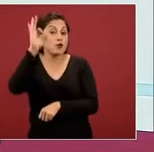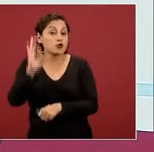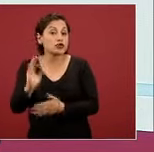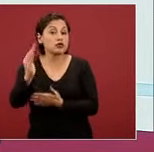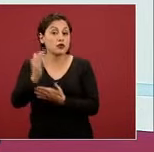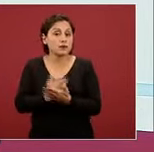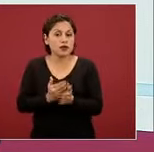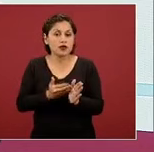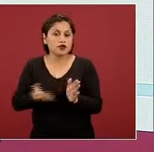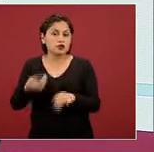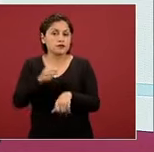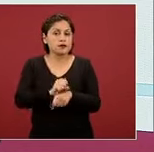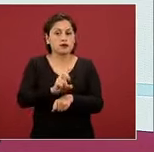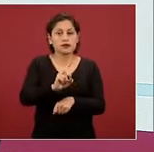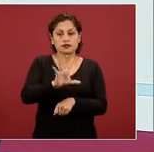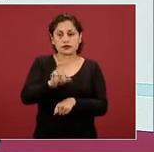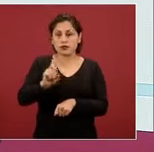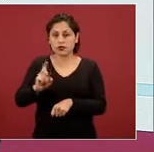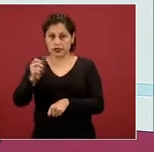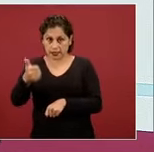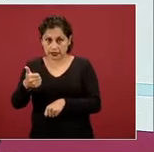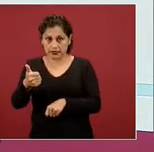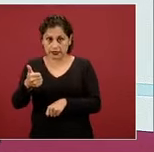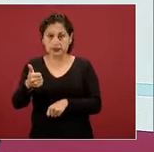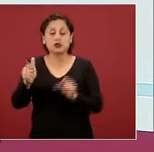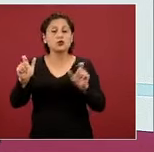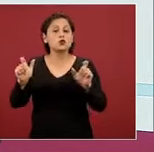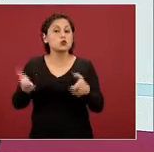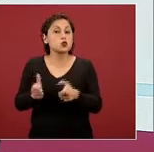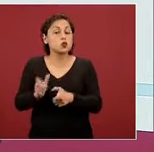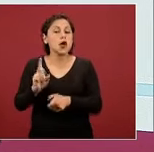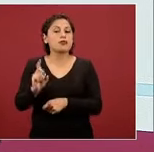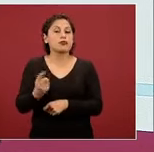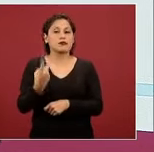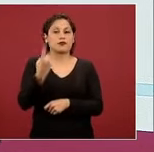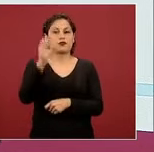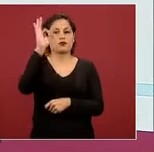la semana 35 y la 36 fue de 31%.